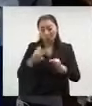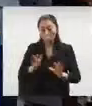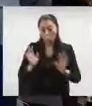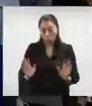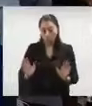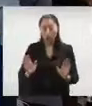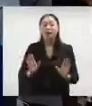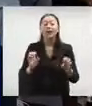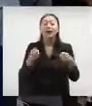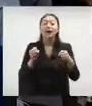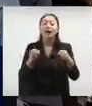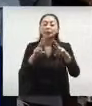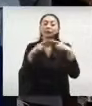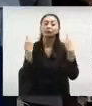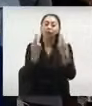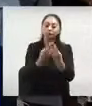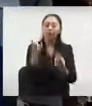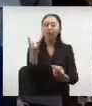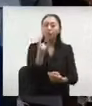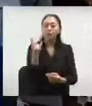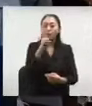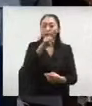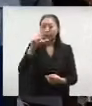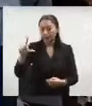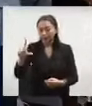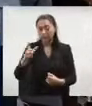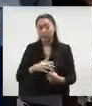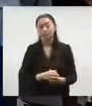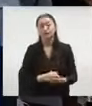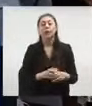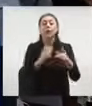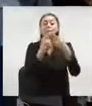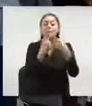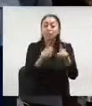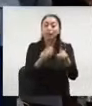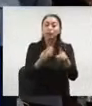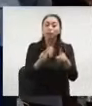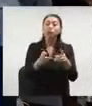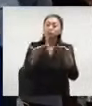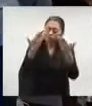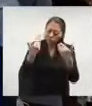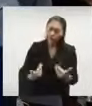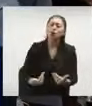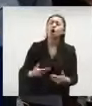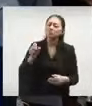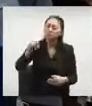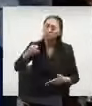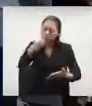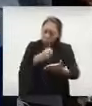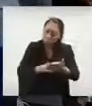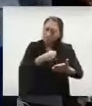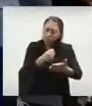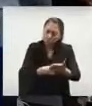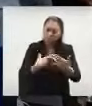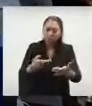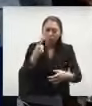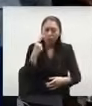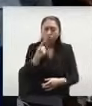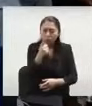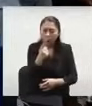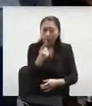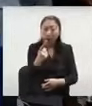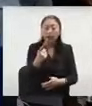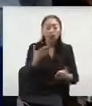que sesionemos en la Universidad Rafael Landívar, ¿verdad? Pero por mi parte haremos el esfuerzo de explorar nuevas